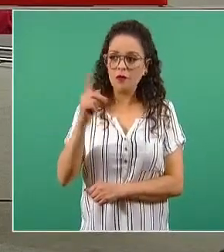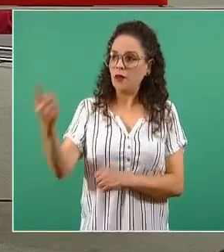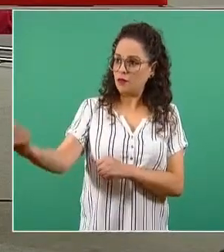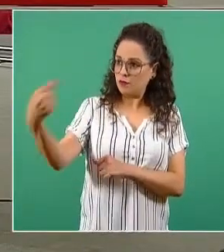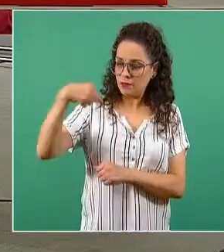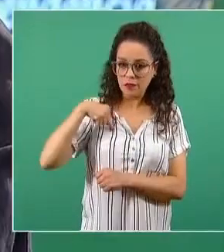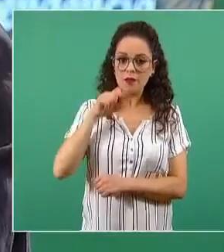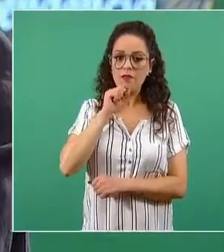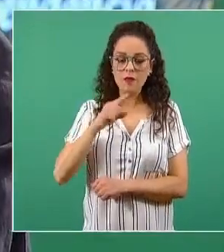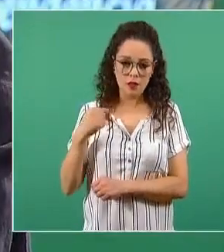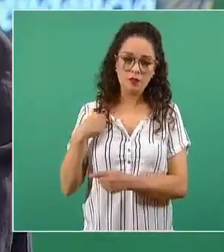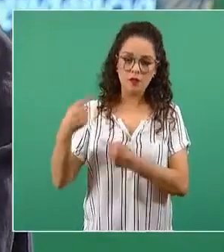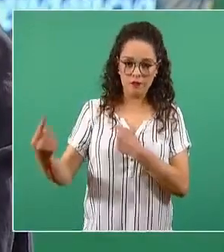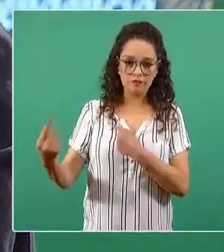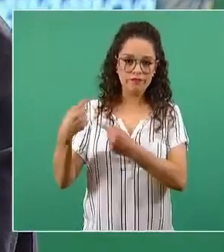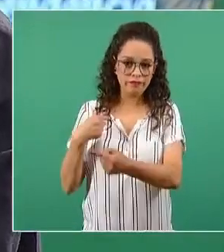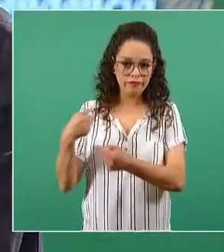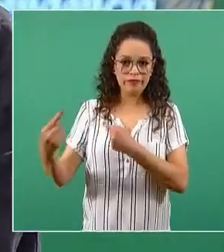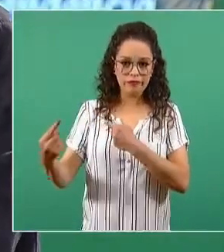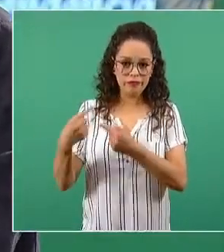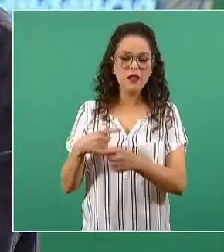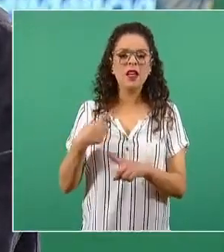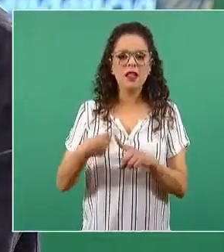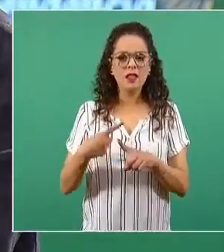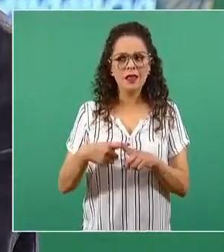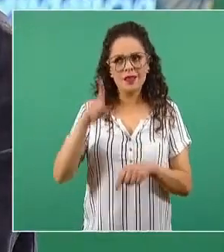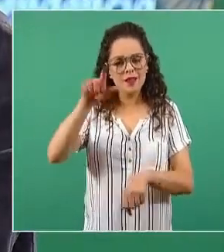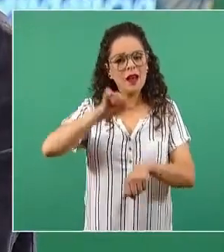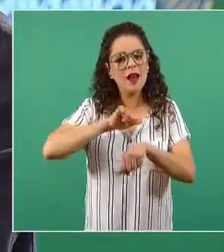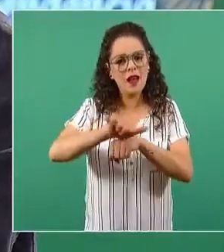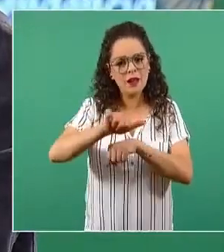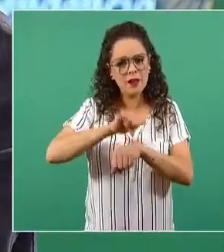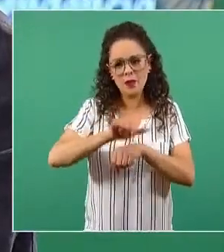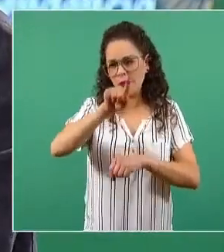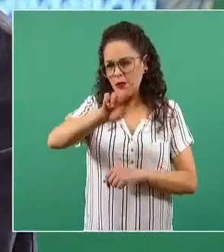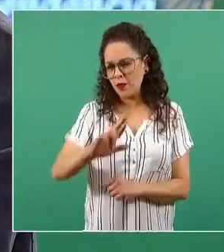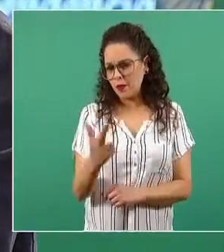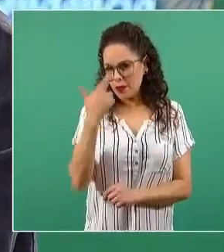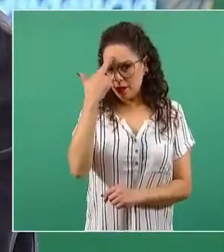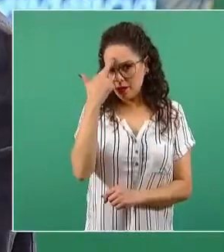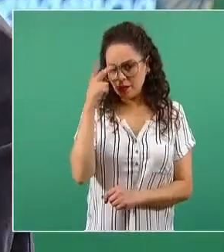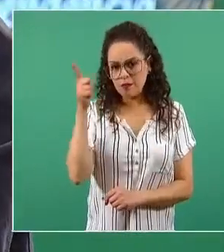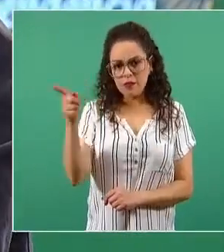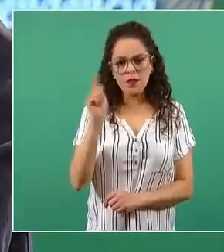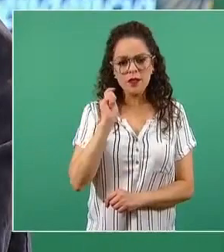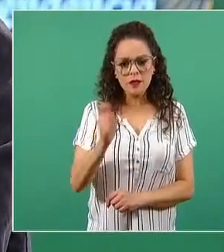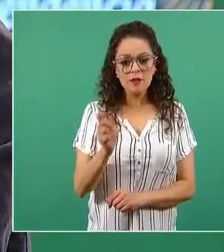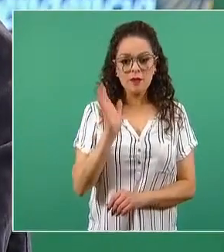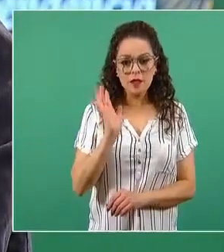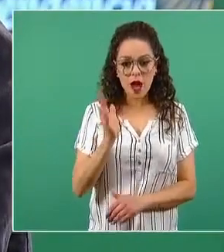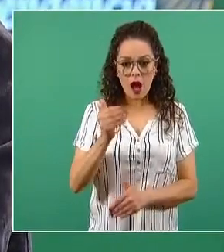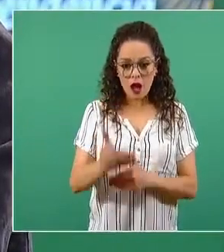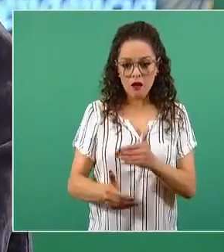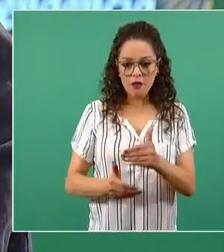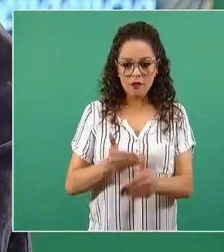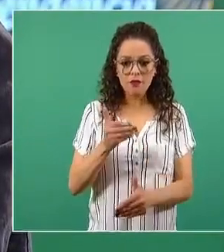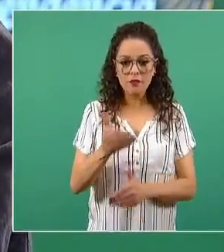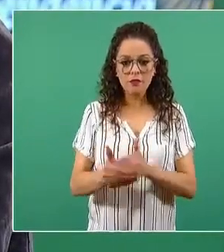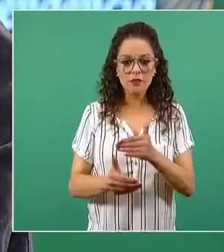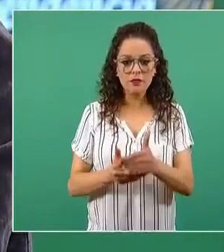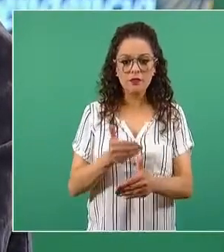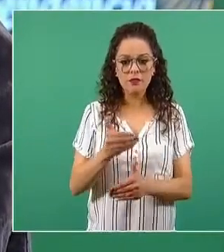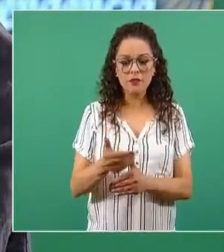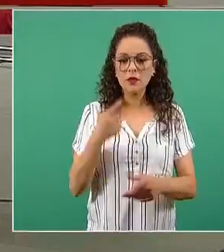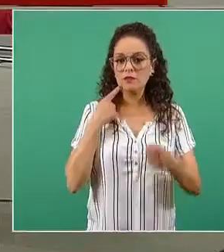es Argentina. Recordarán que en Argentina tenían un avance importante en